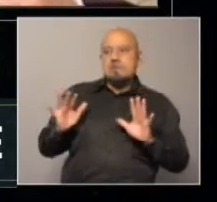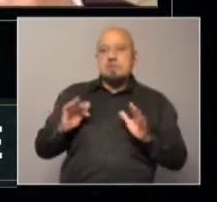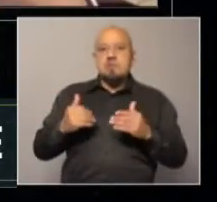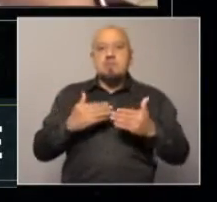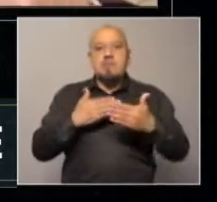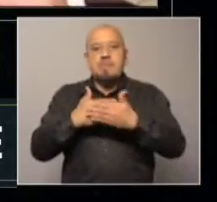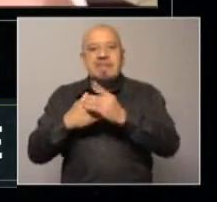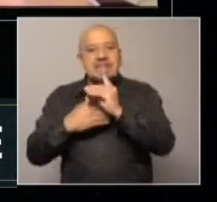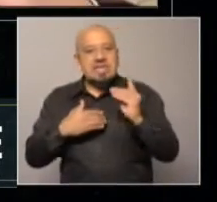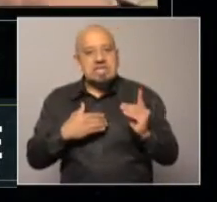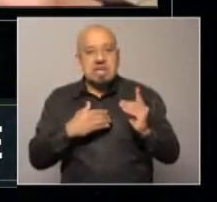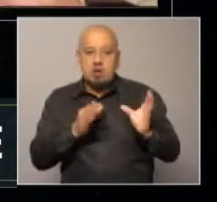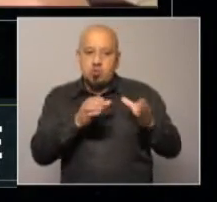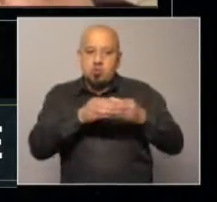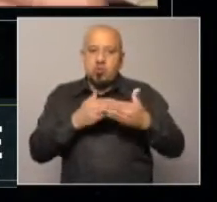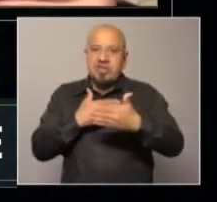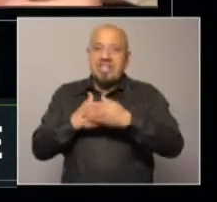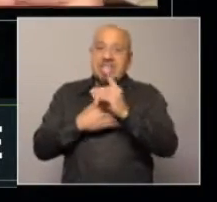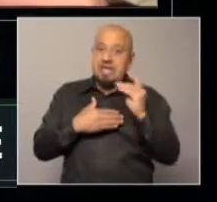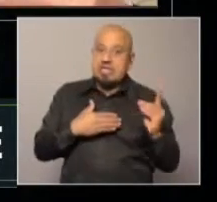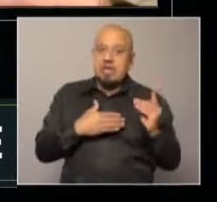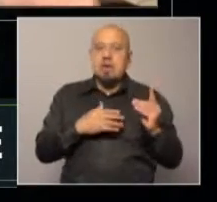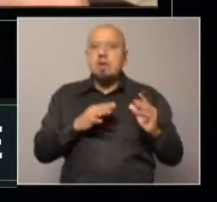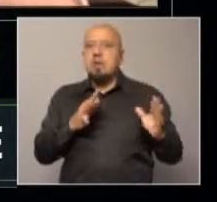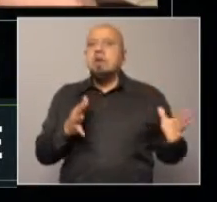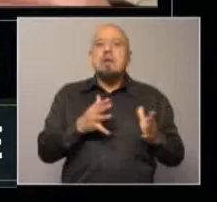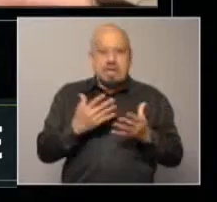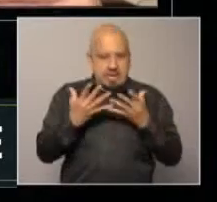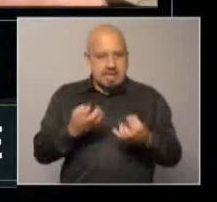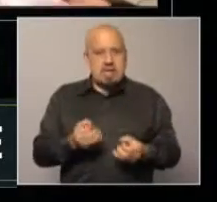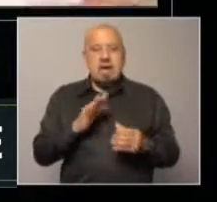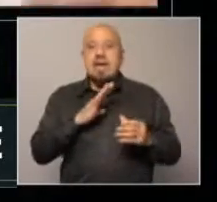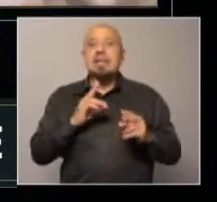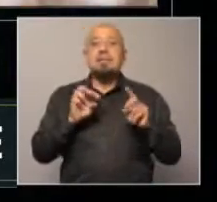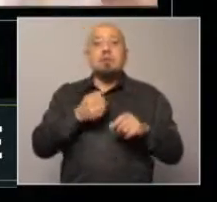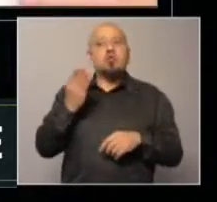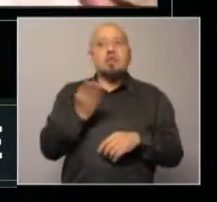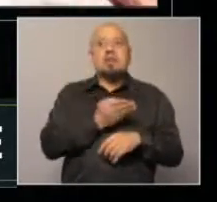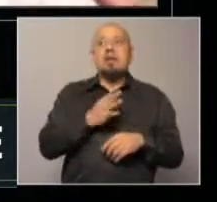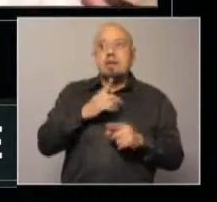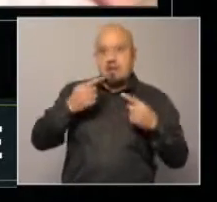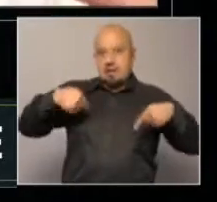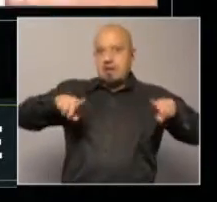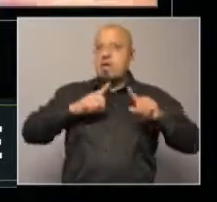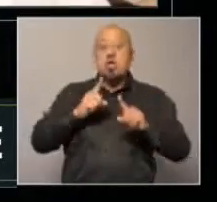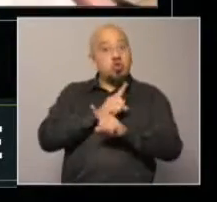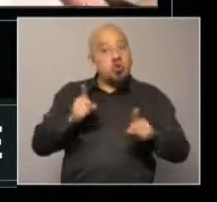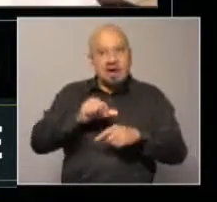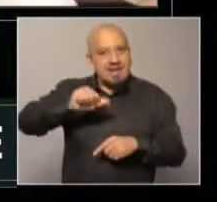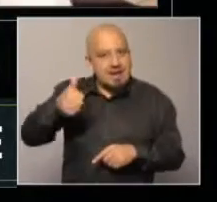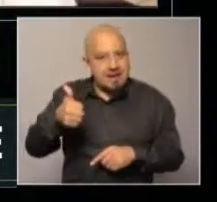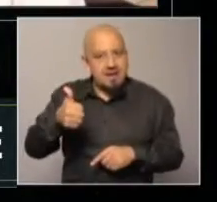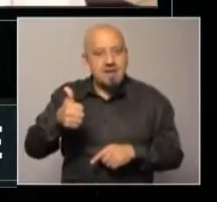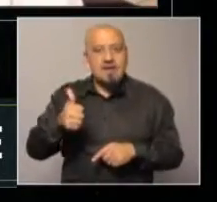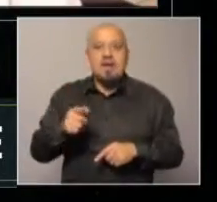apostado a tratar de jugar por aumentar el porcentaje del rechazo para llegar en mejor condiciones